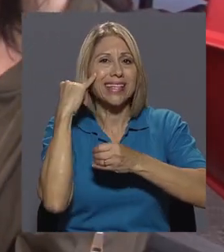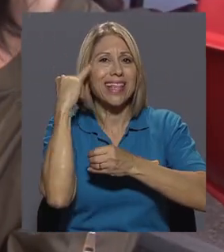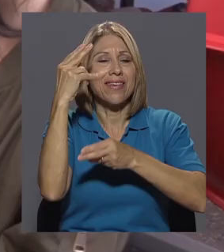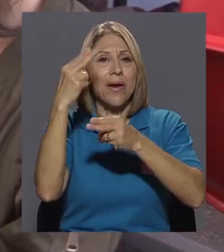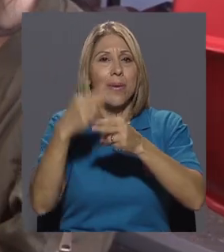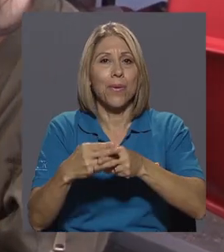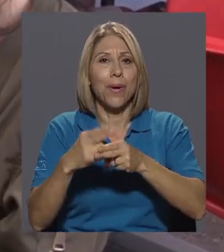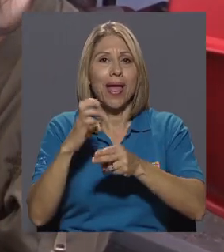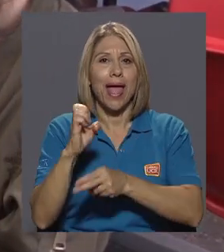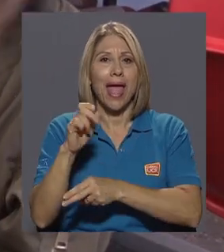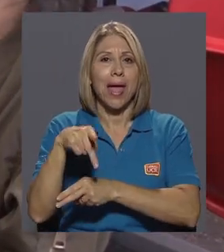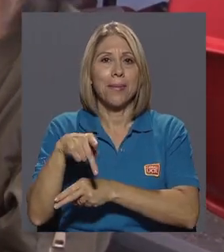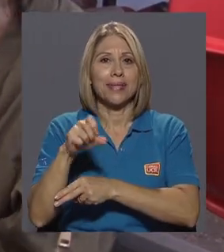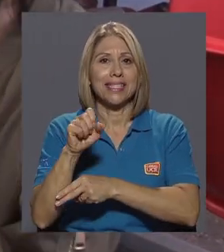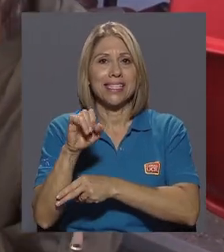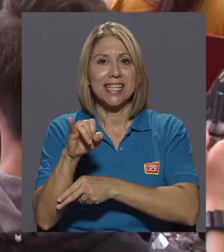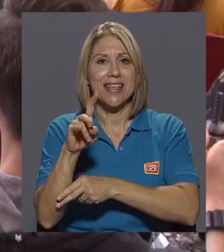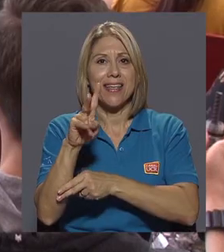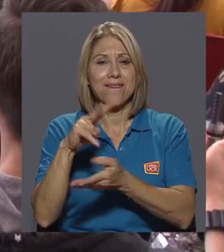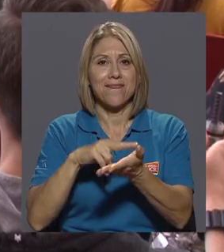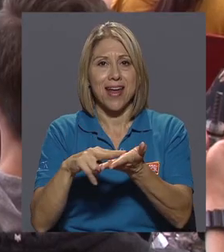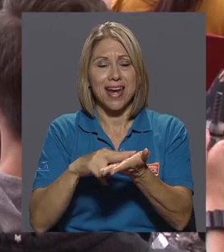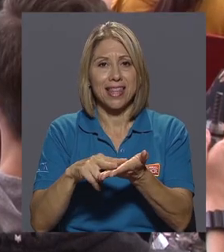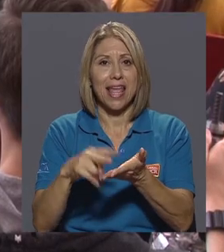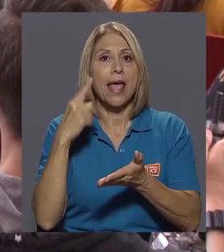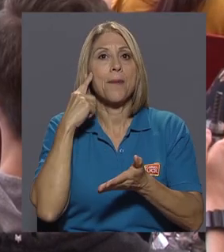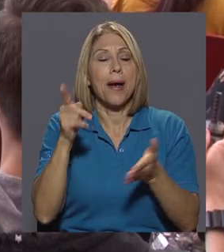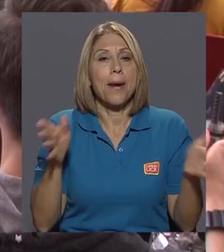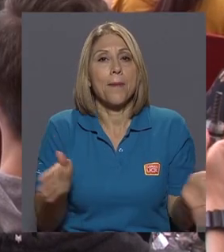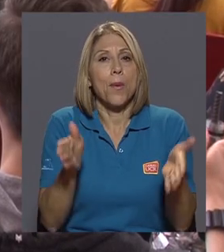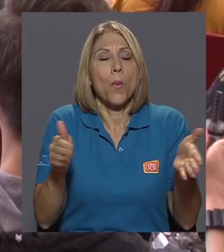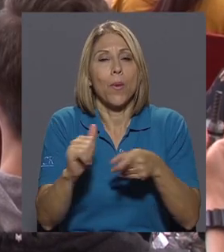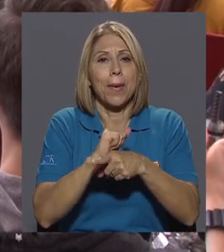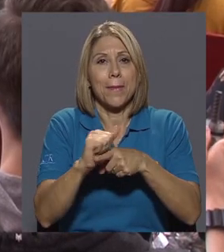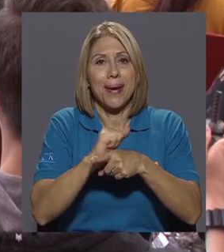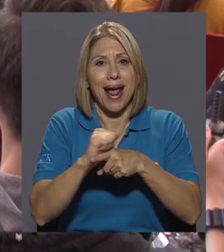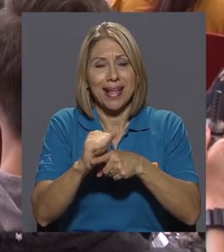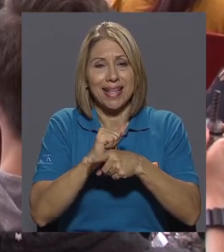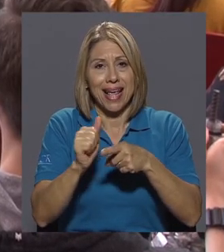que es un proyecto que busca promover prácticas ecológicas